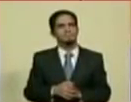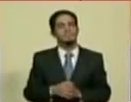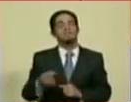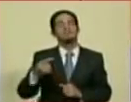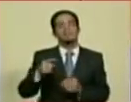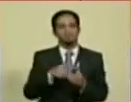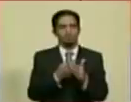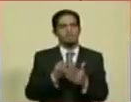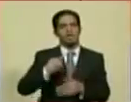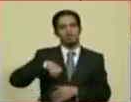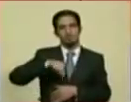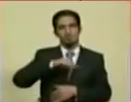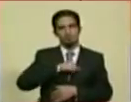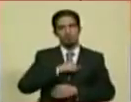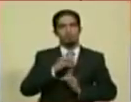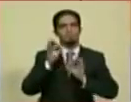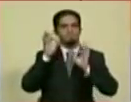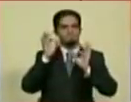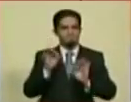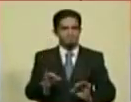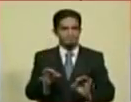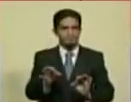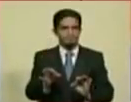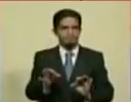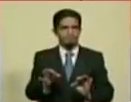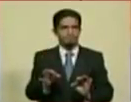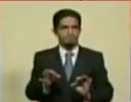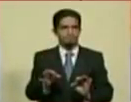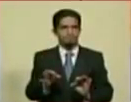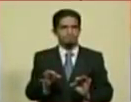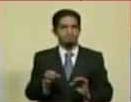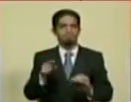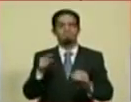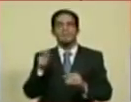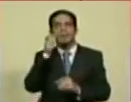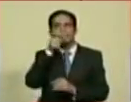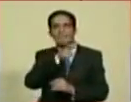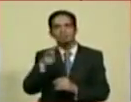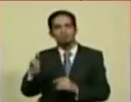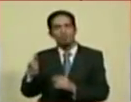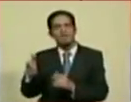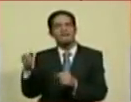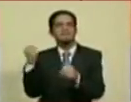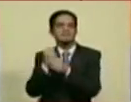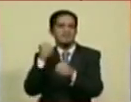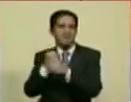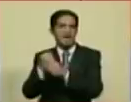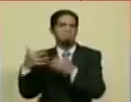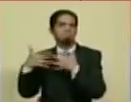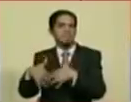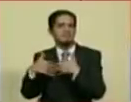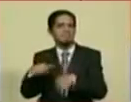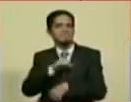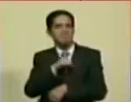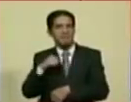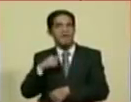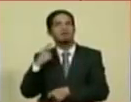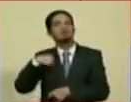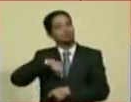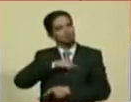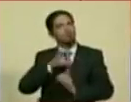ratificamos los mecanismos para la obtención de divisas convertibles.